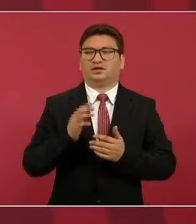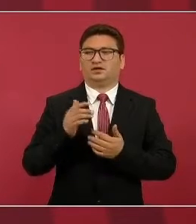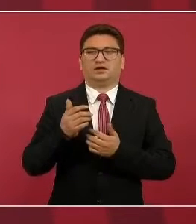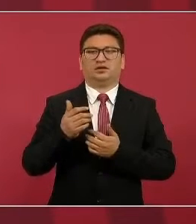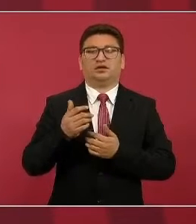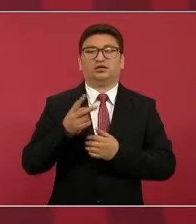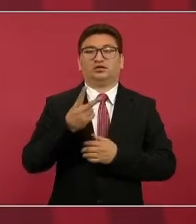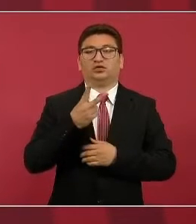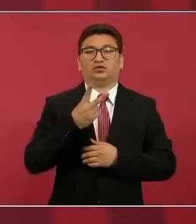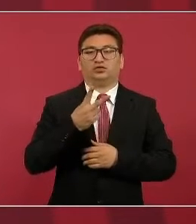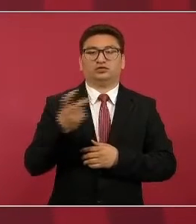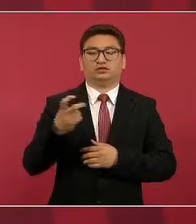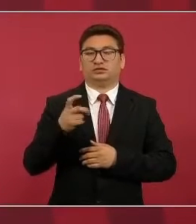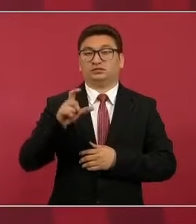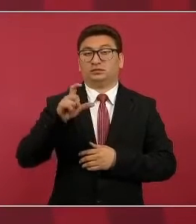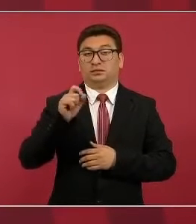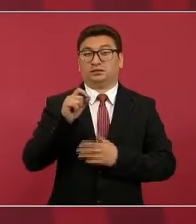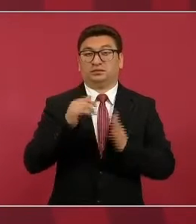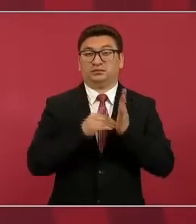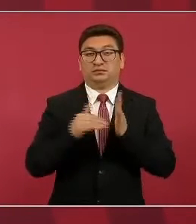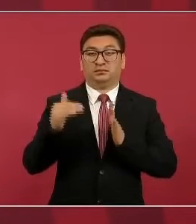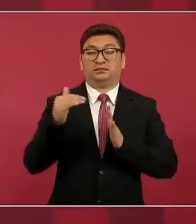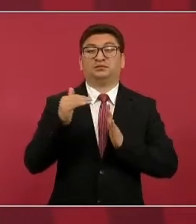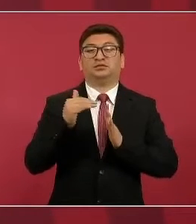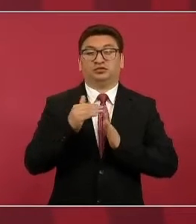220 millones de dosis.